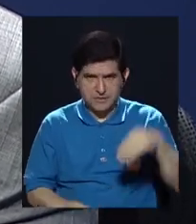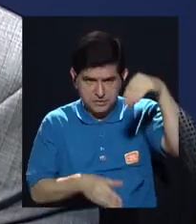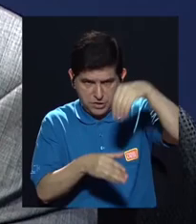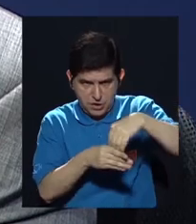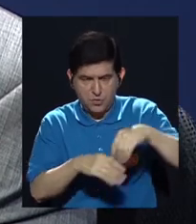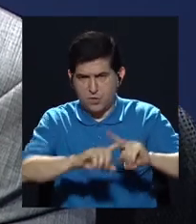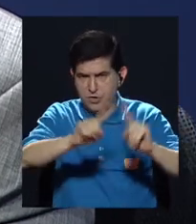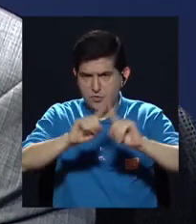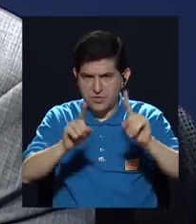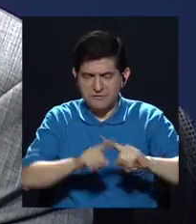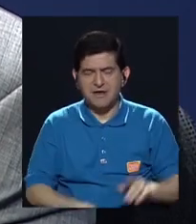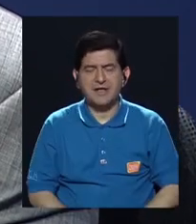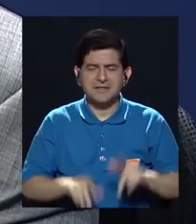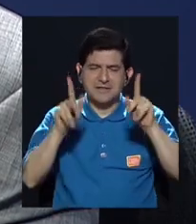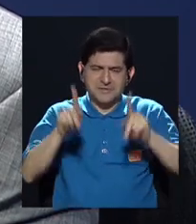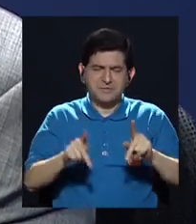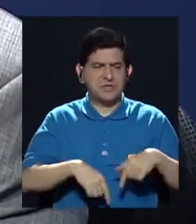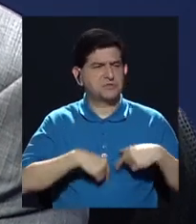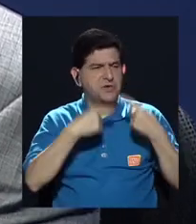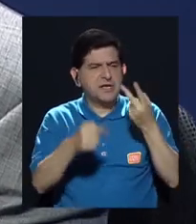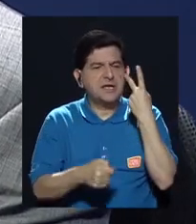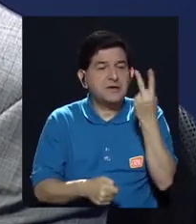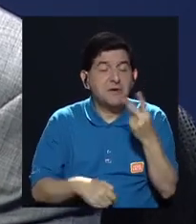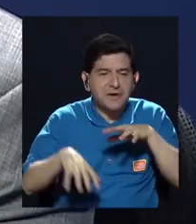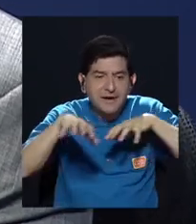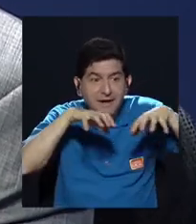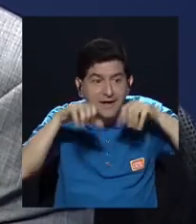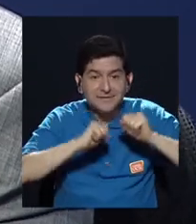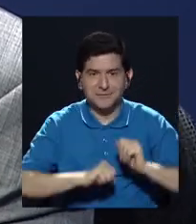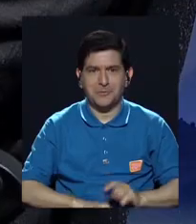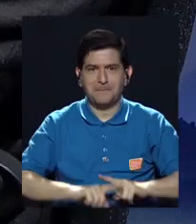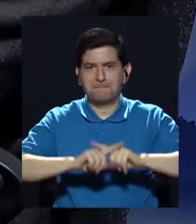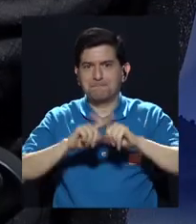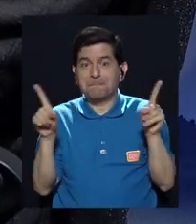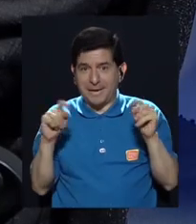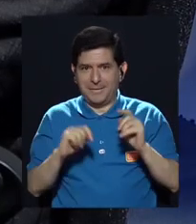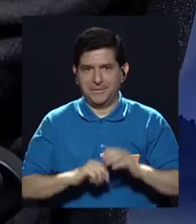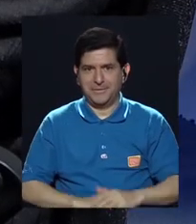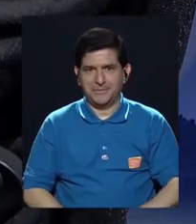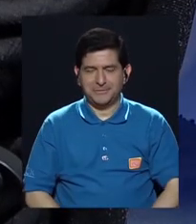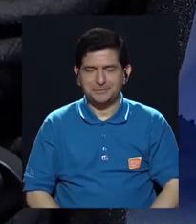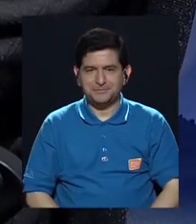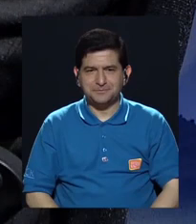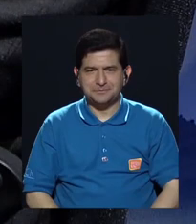entre los cuales habíamos una serie de chiquillos que íbamos a ver torear, pero